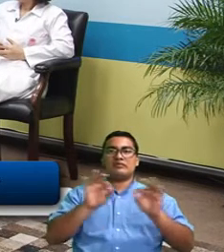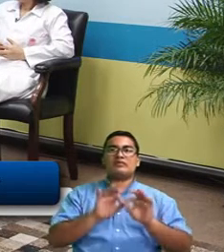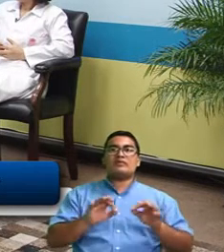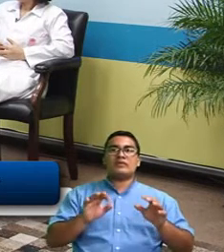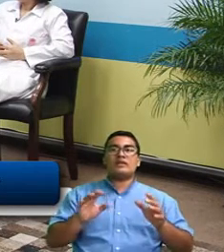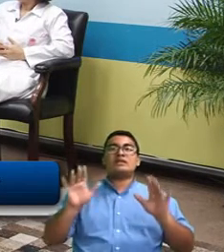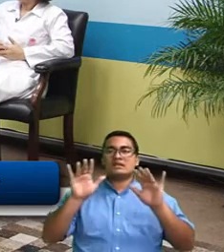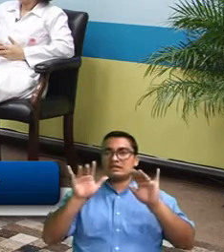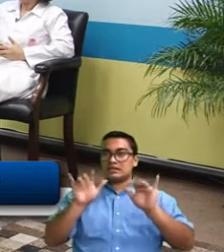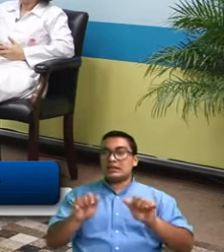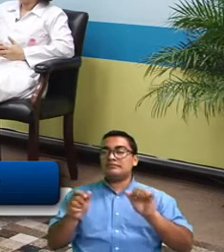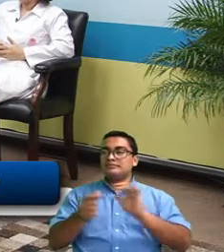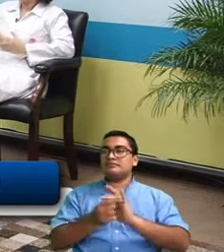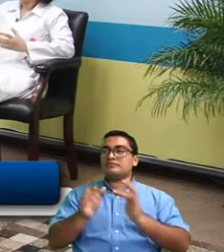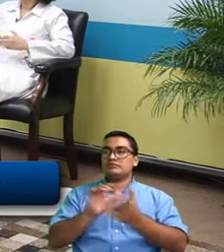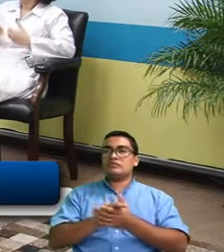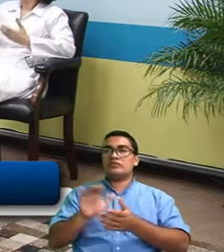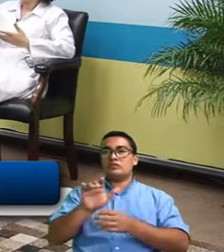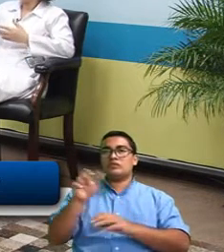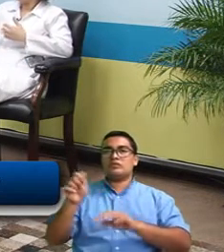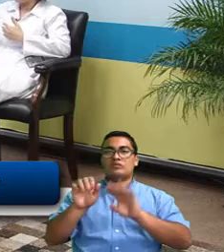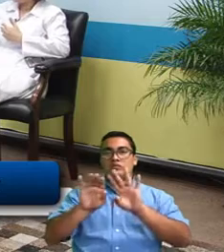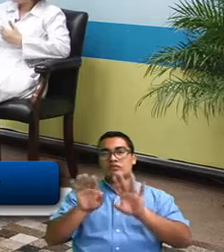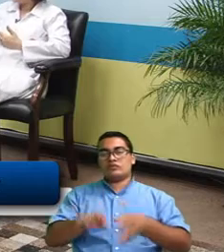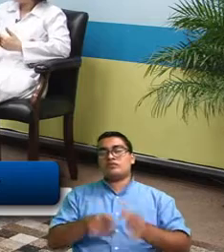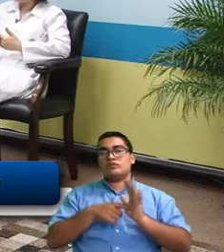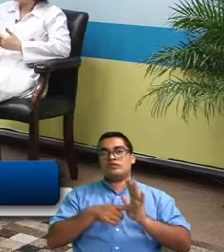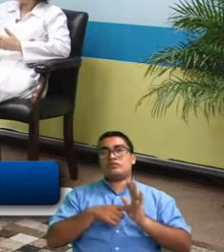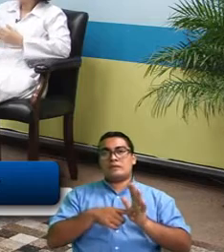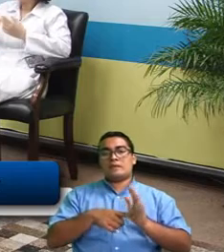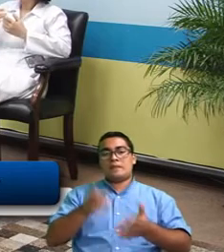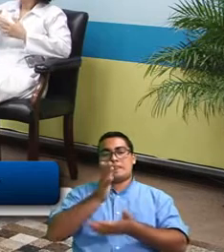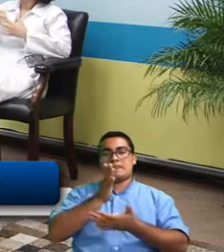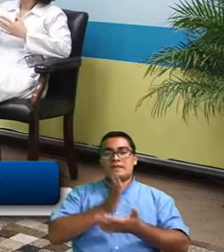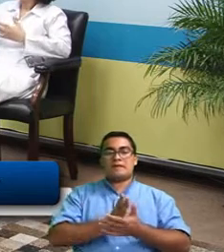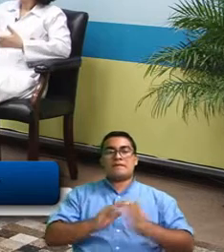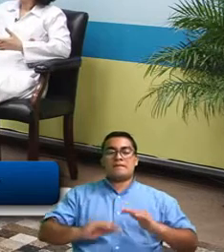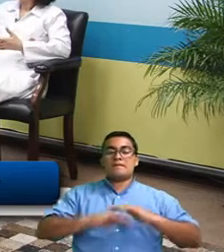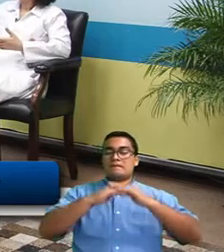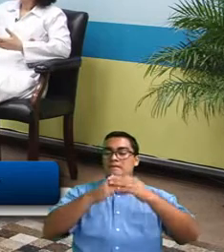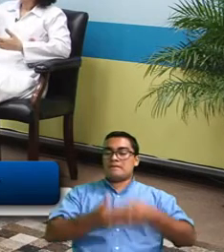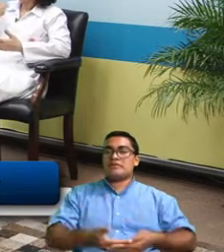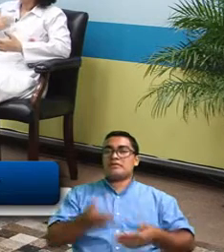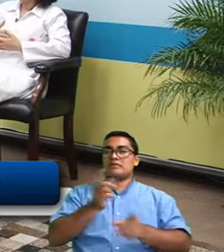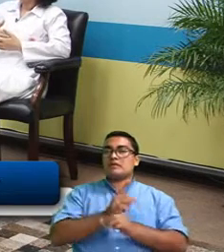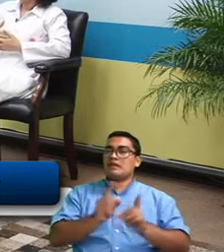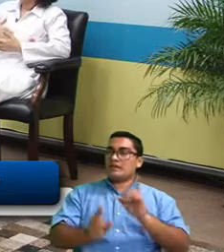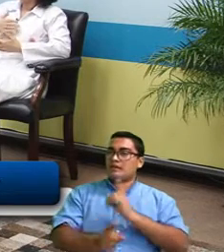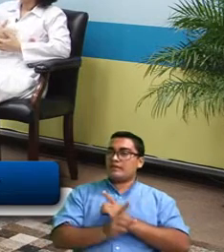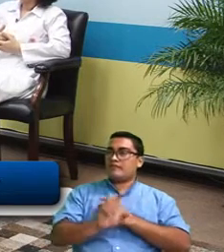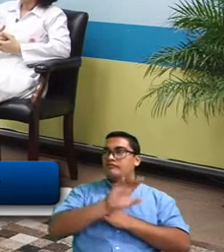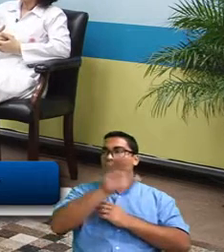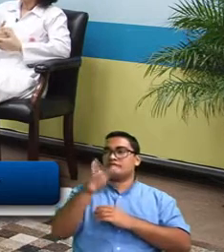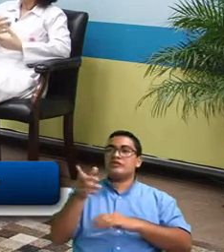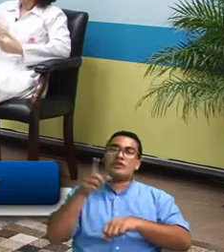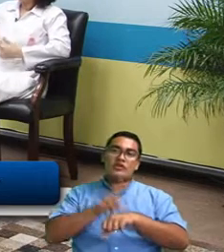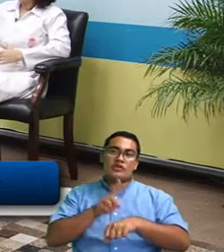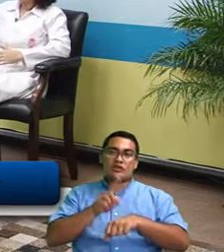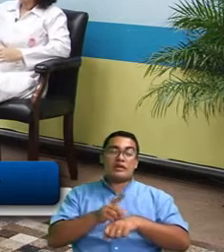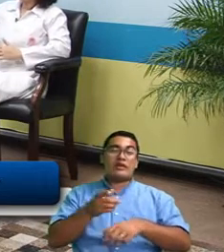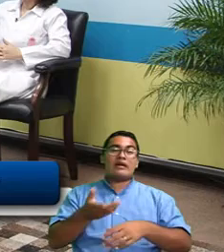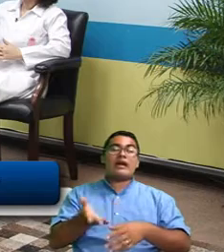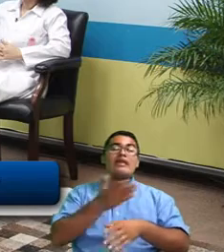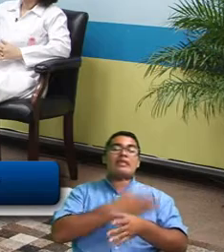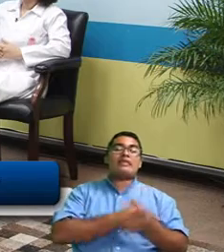relación formal con alguien, o cuando una pareja, por ejemplo, decide tener hijos, es bueno que vaya a consulta antes, se planifique, claro, para